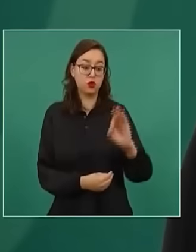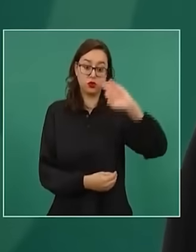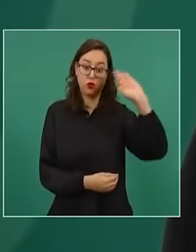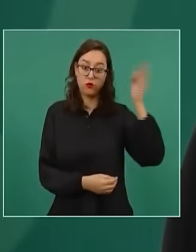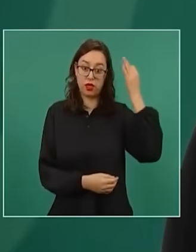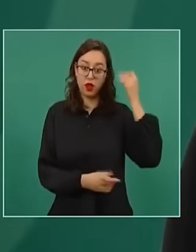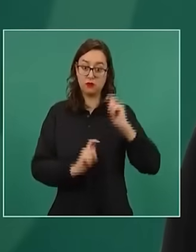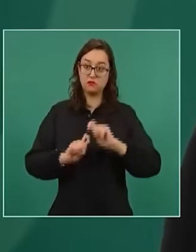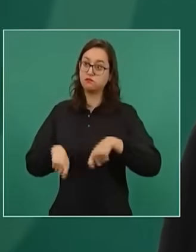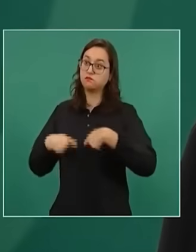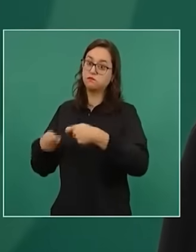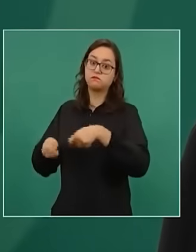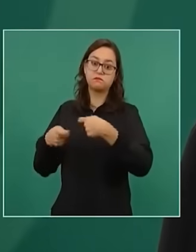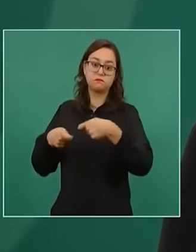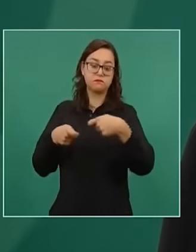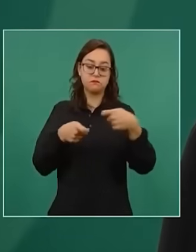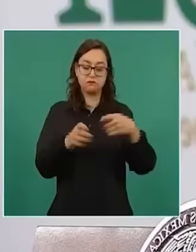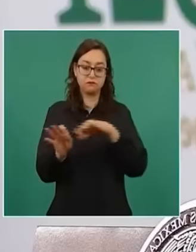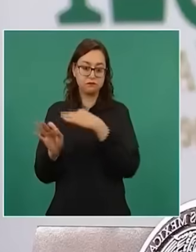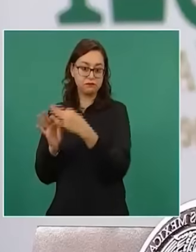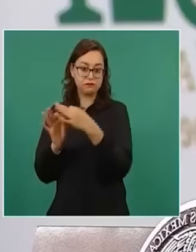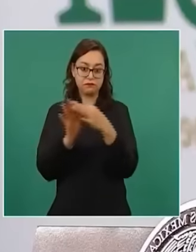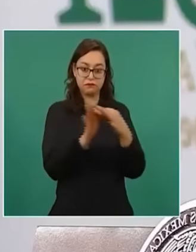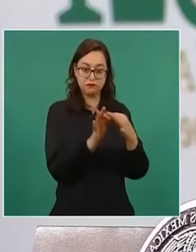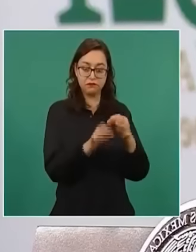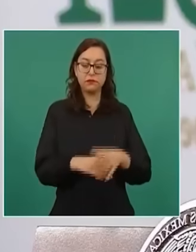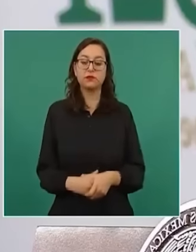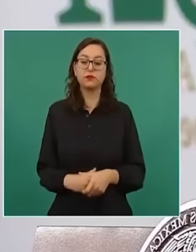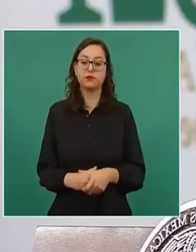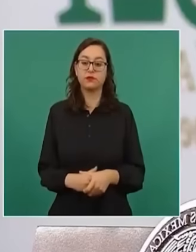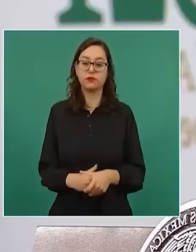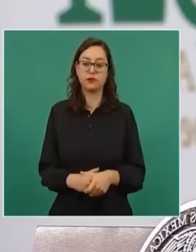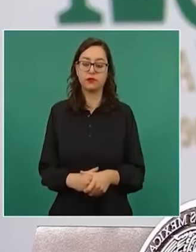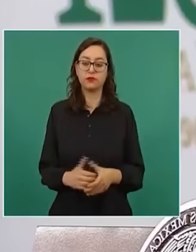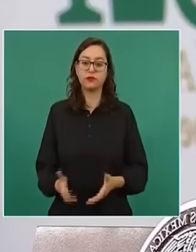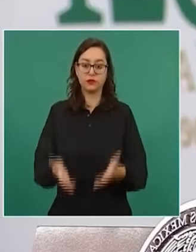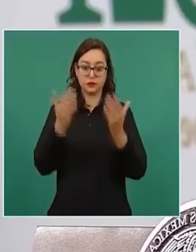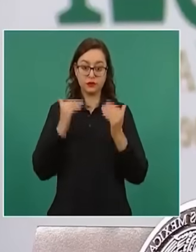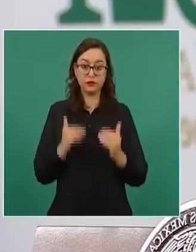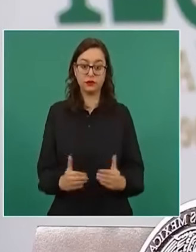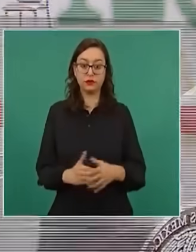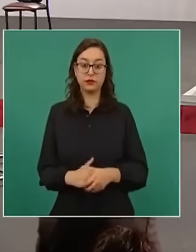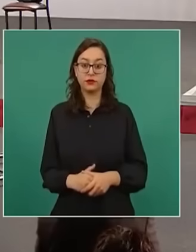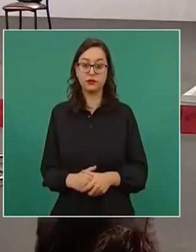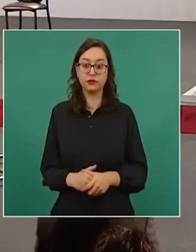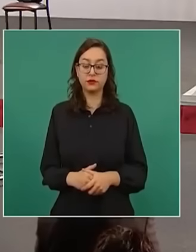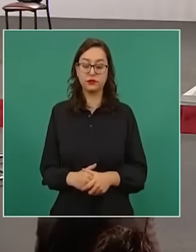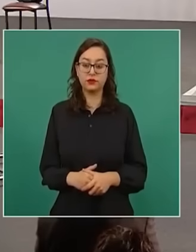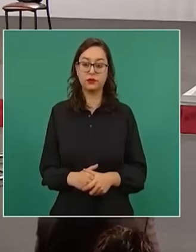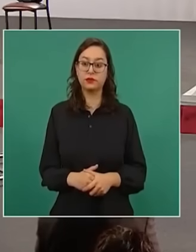responsable y ahora sí que mientras allá en Estados Unidos geron Powell Quién es el presidente de la reserva